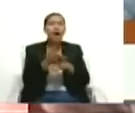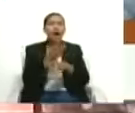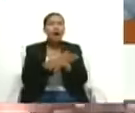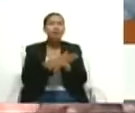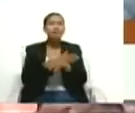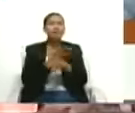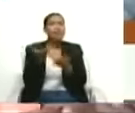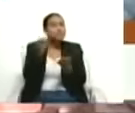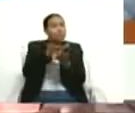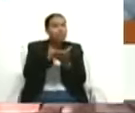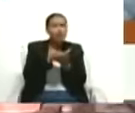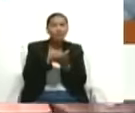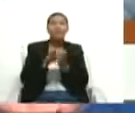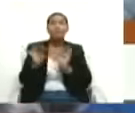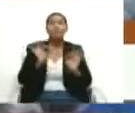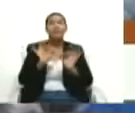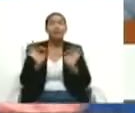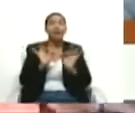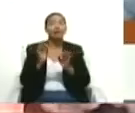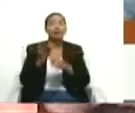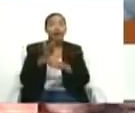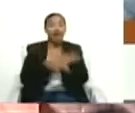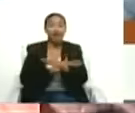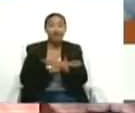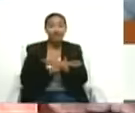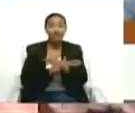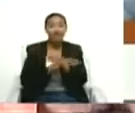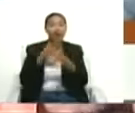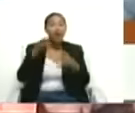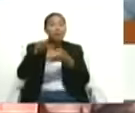guerra económica. Y apenas murió Chávez,